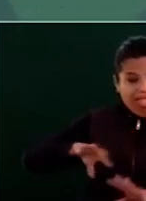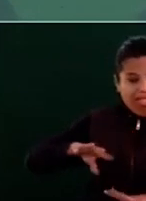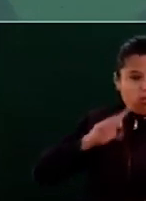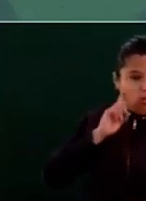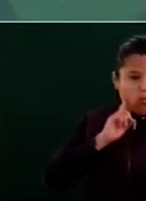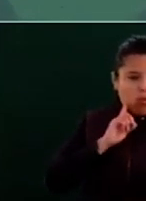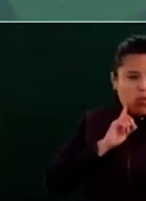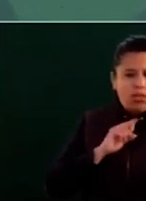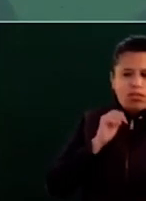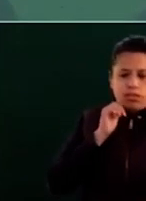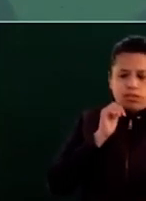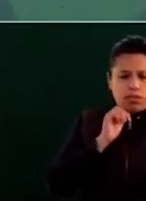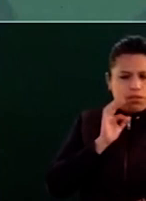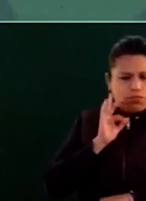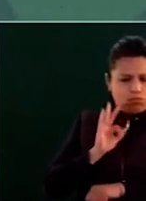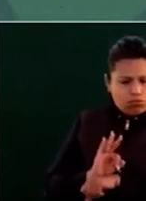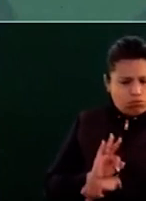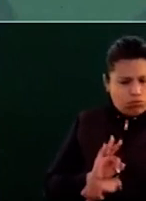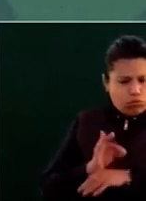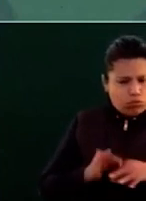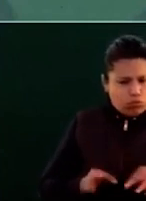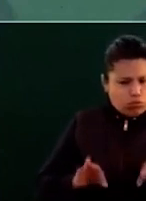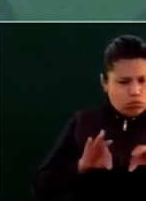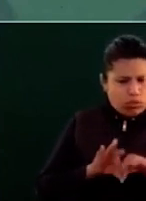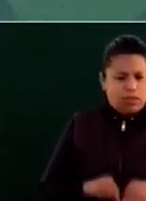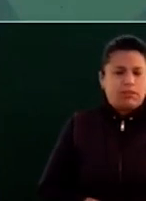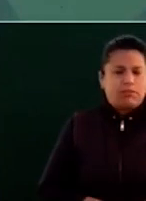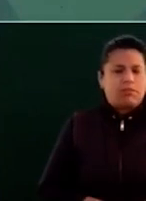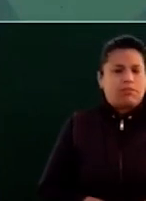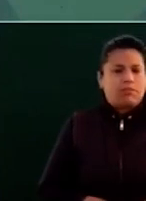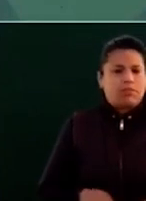porque durante mucho tiempo